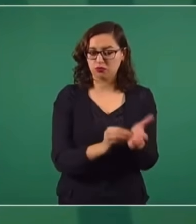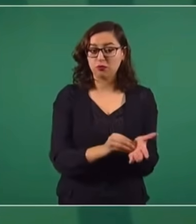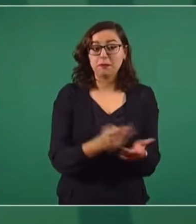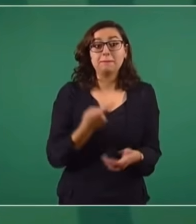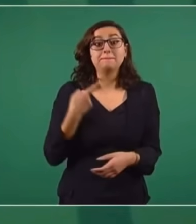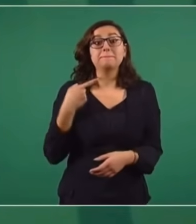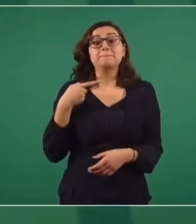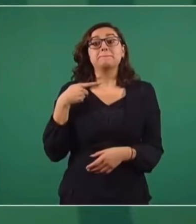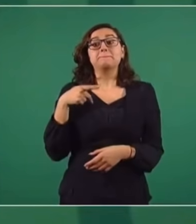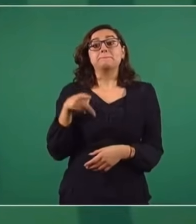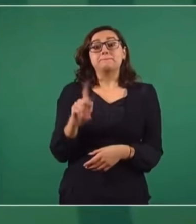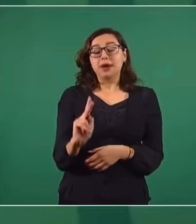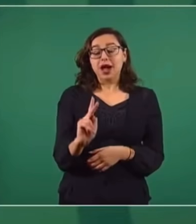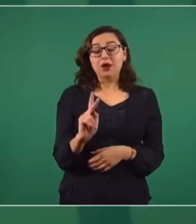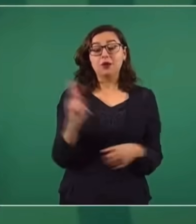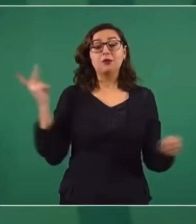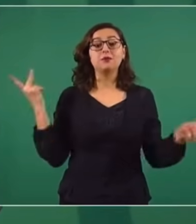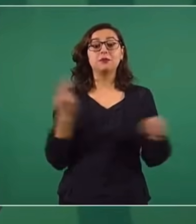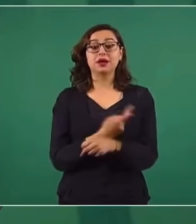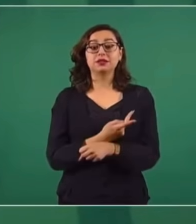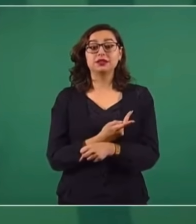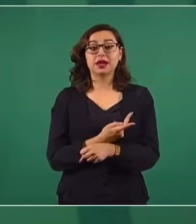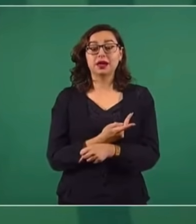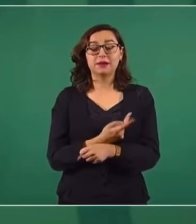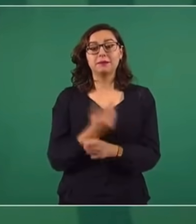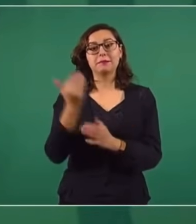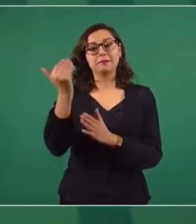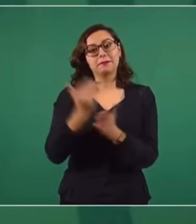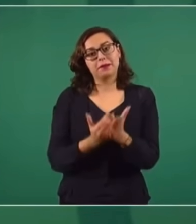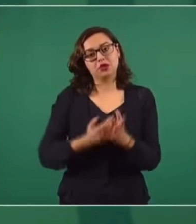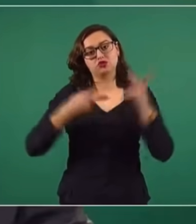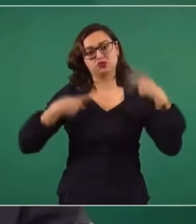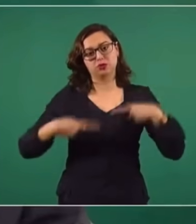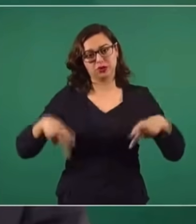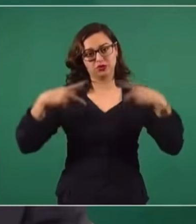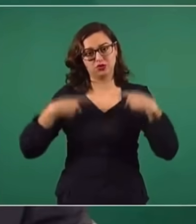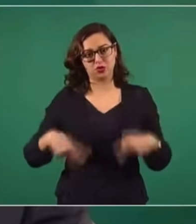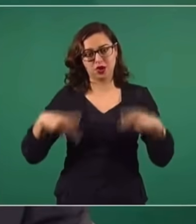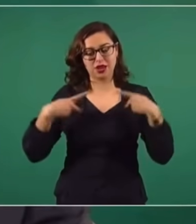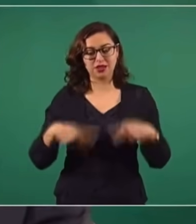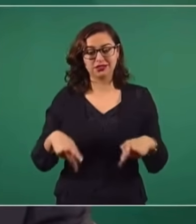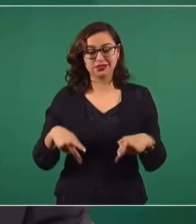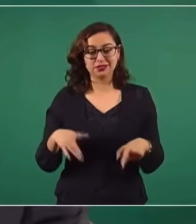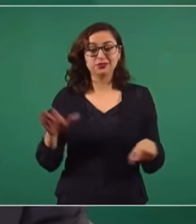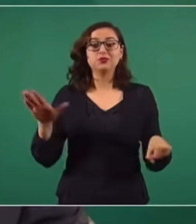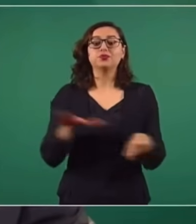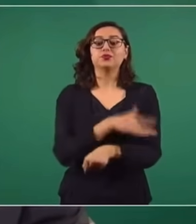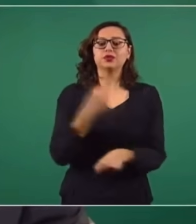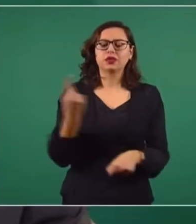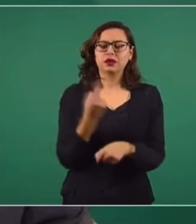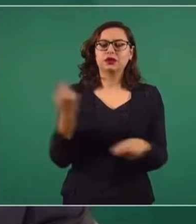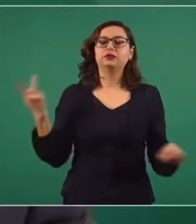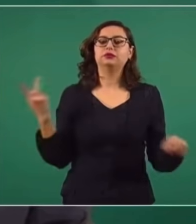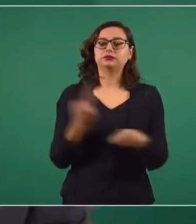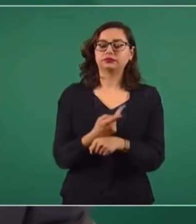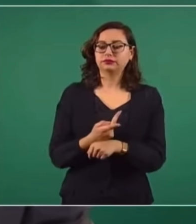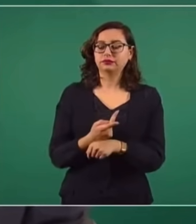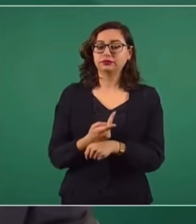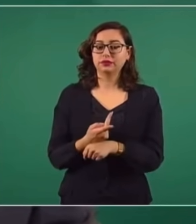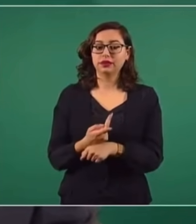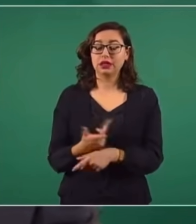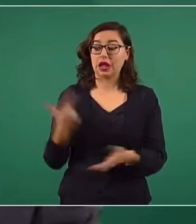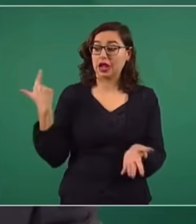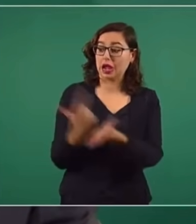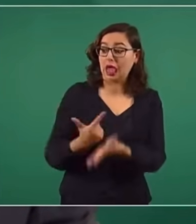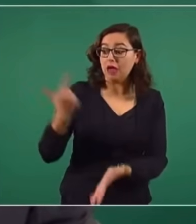afectada, afortunadamente ya no es tan grande, precisamente porque la mortalidad y la gravedad se